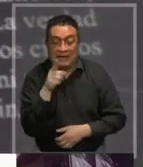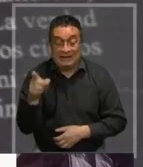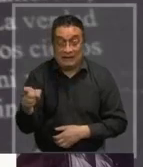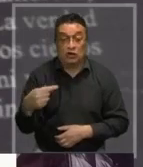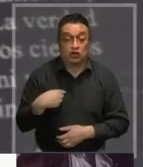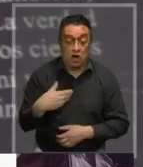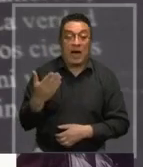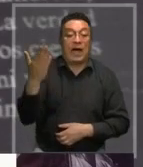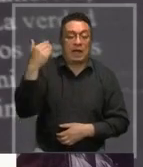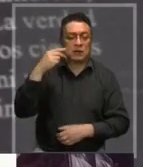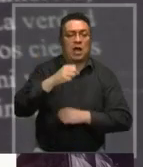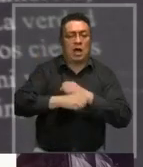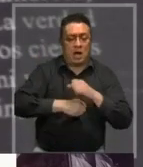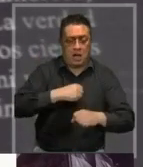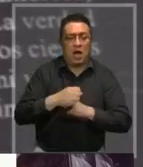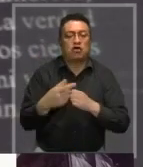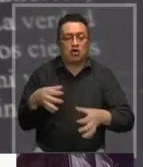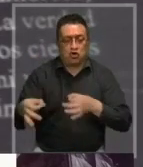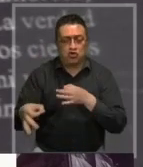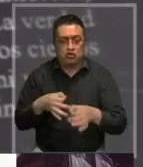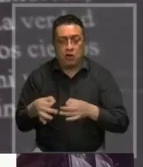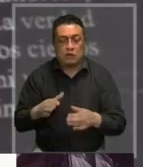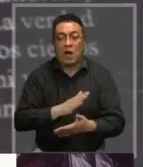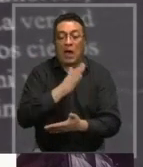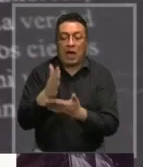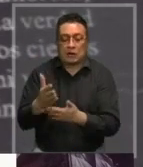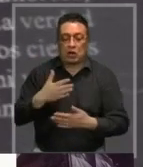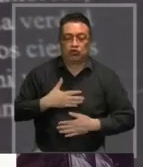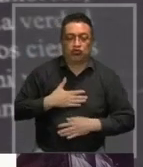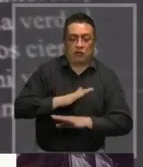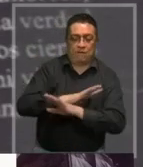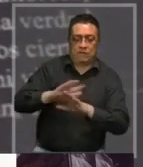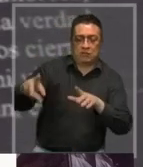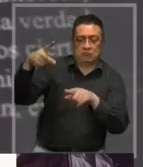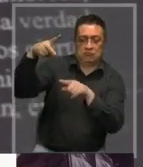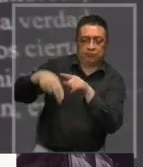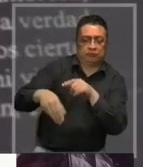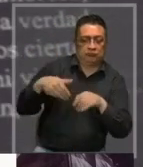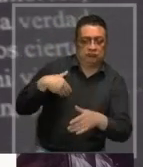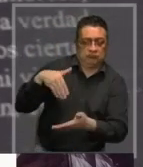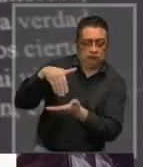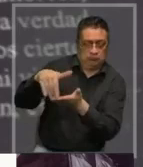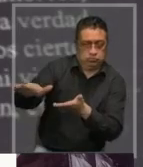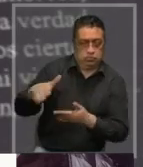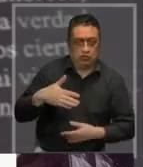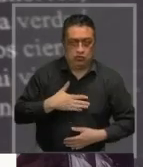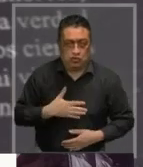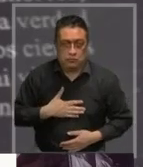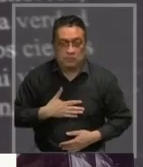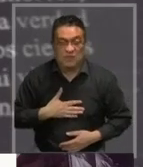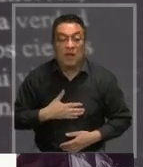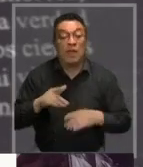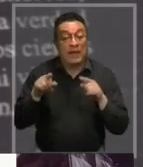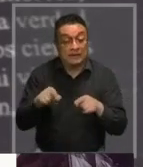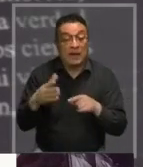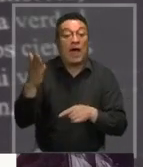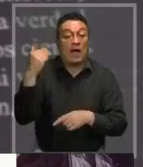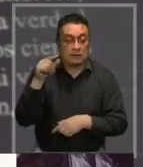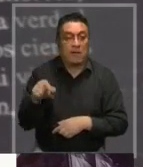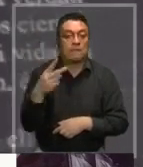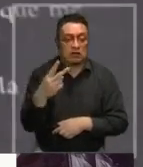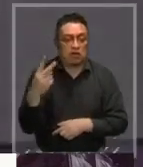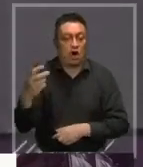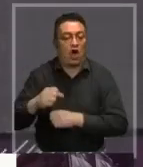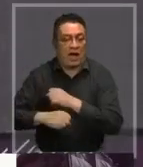mantuvimos por un par de años un noviazgo hasta que yo decidí terminar definitivamente la relación En ese entonces ella tenía 22